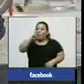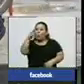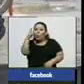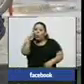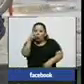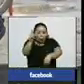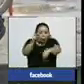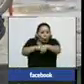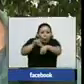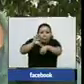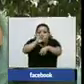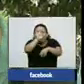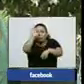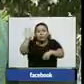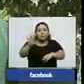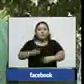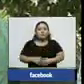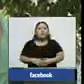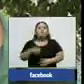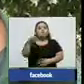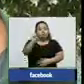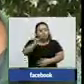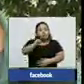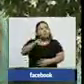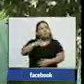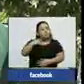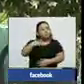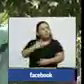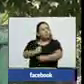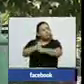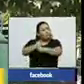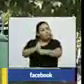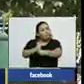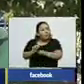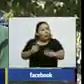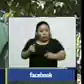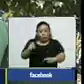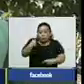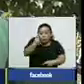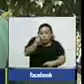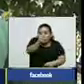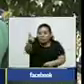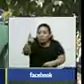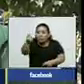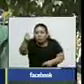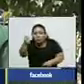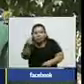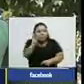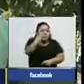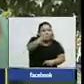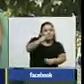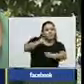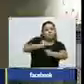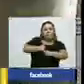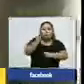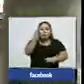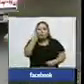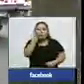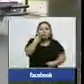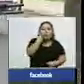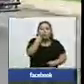madrugada. Sí, se siente más seguridad porque se ven más policías y más soldados en la calle.